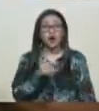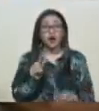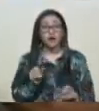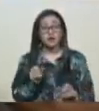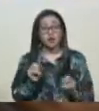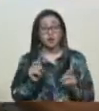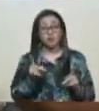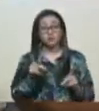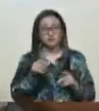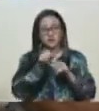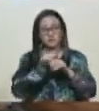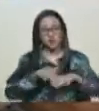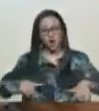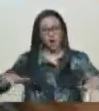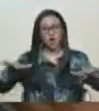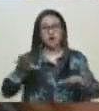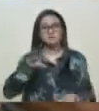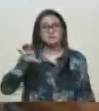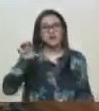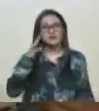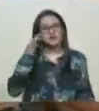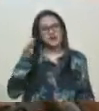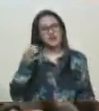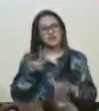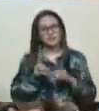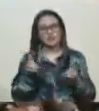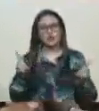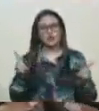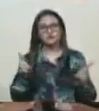de enviarle un mensaje al país, de creer en la democracia.